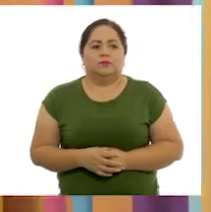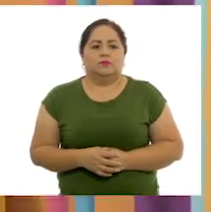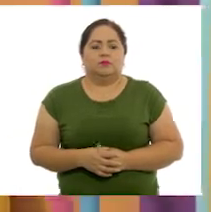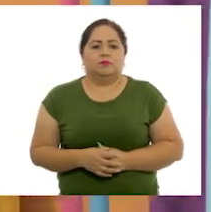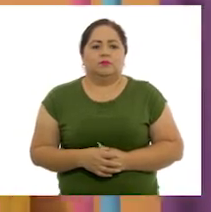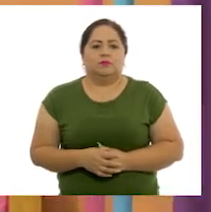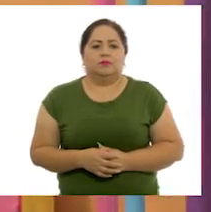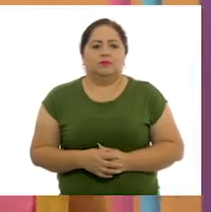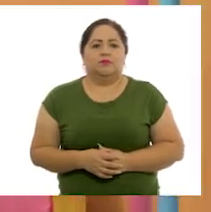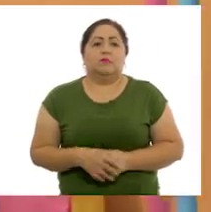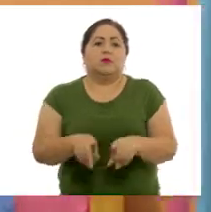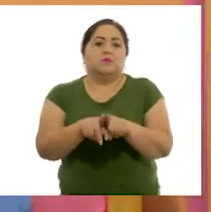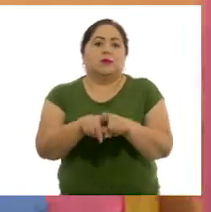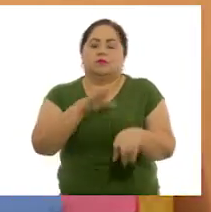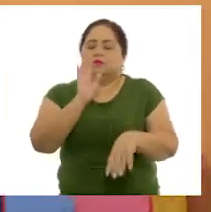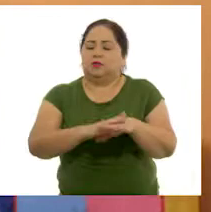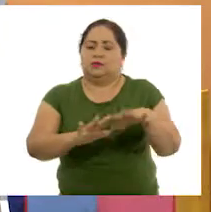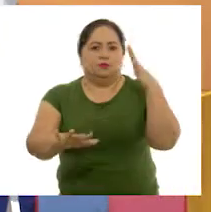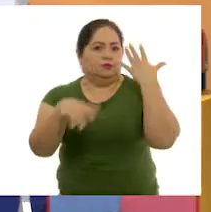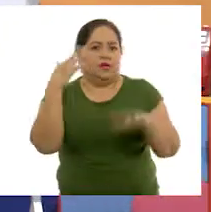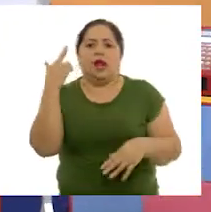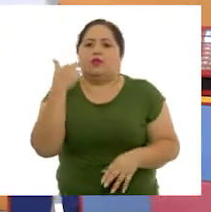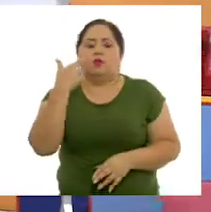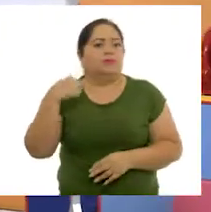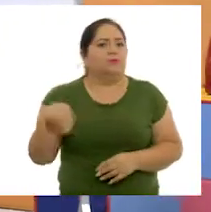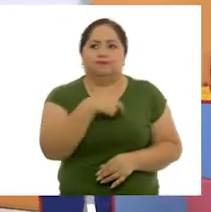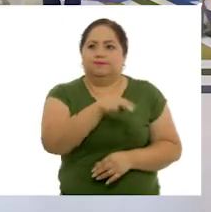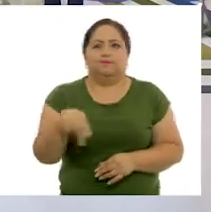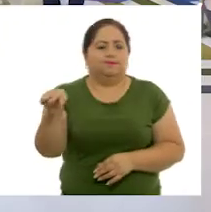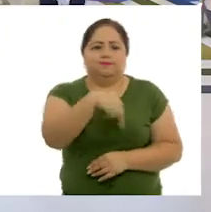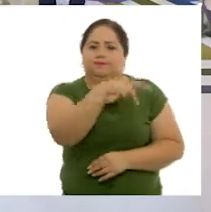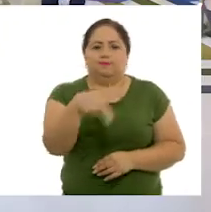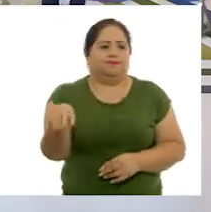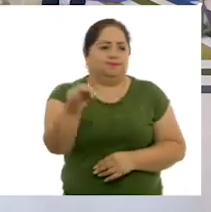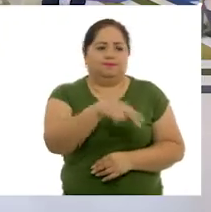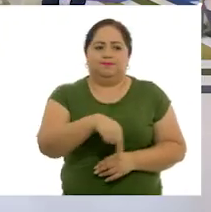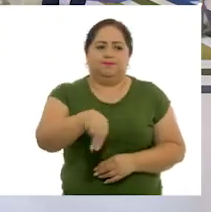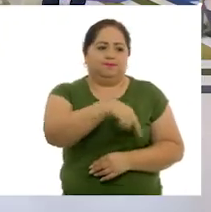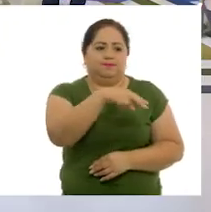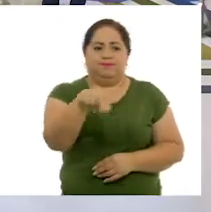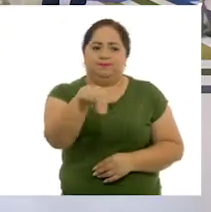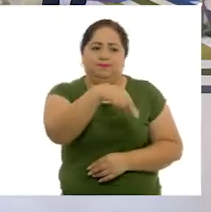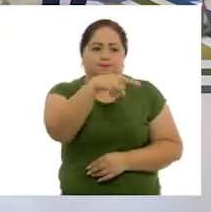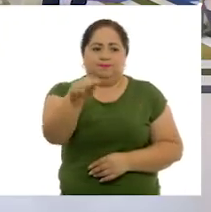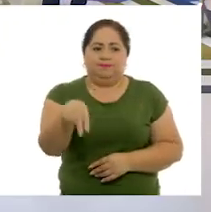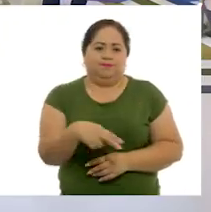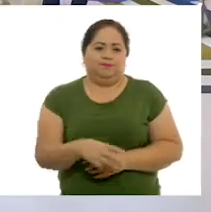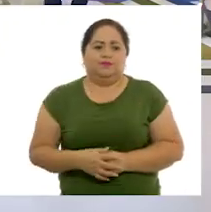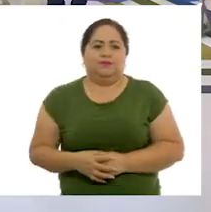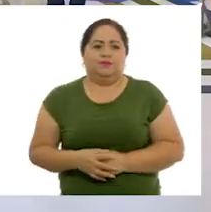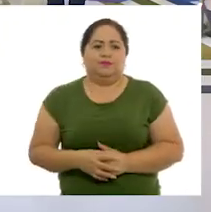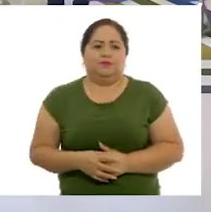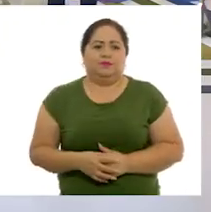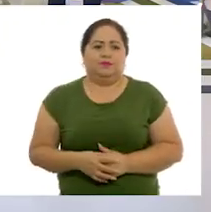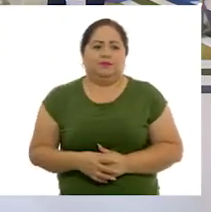Y el hermanito, que es el hermanito ratón, que está todo hecho un caos. Sí, es un caos el hermanito